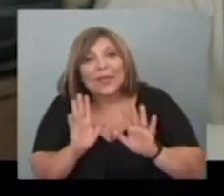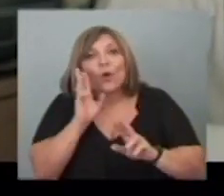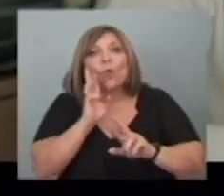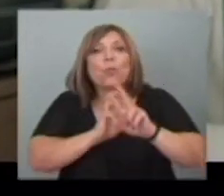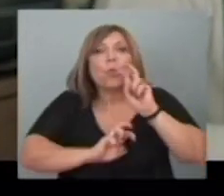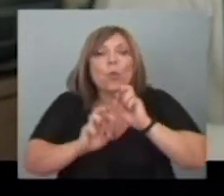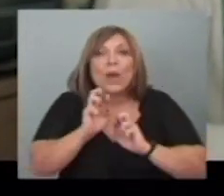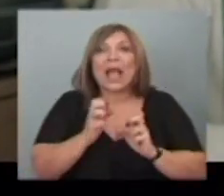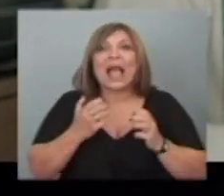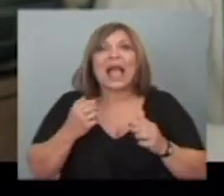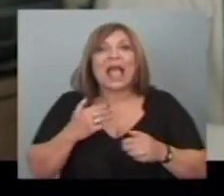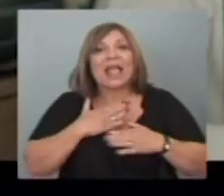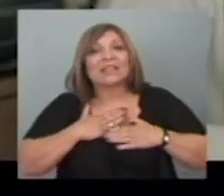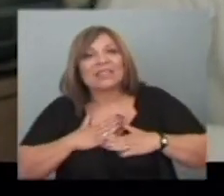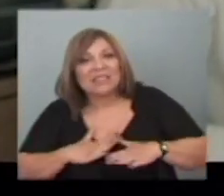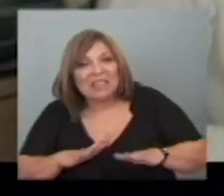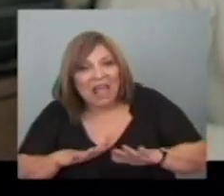buscan tranquilidad